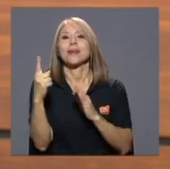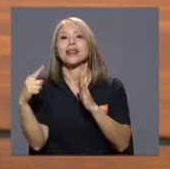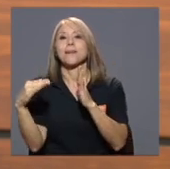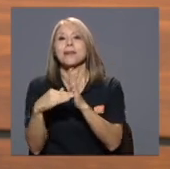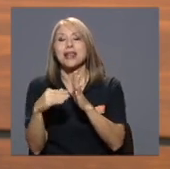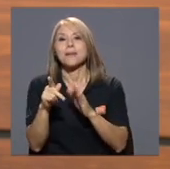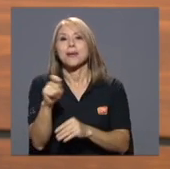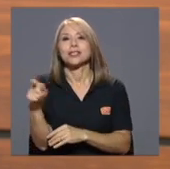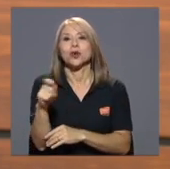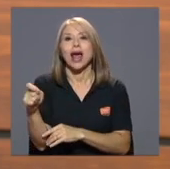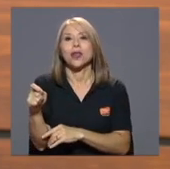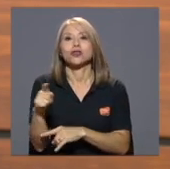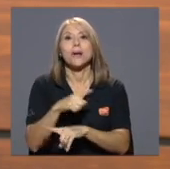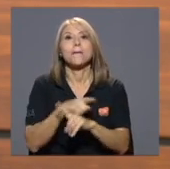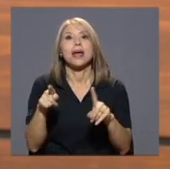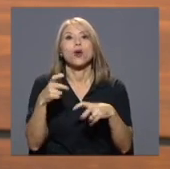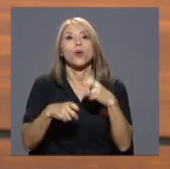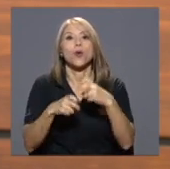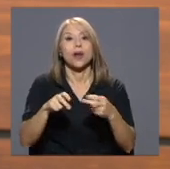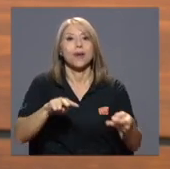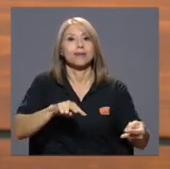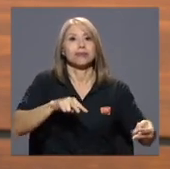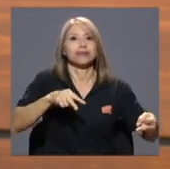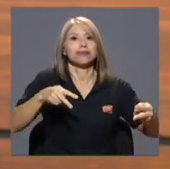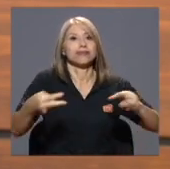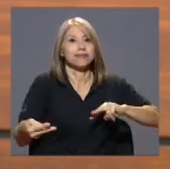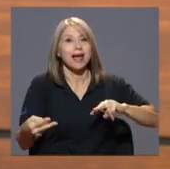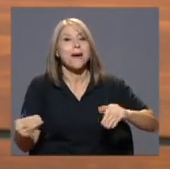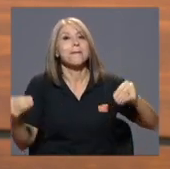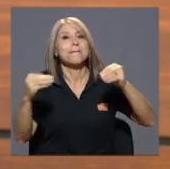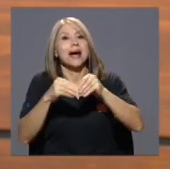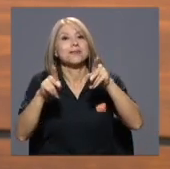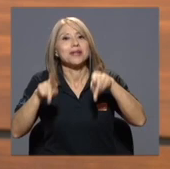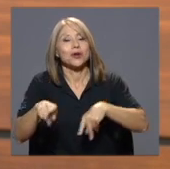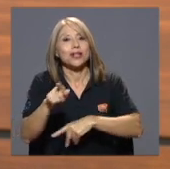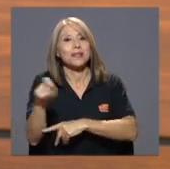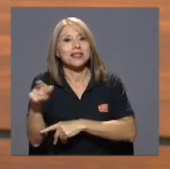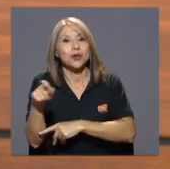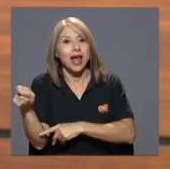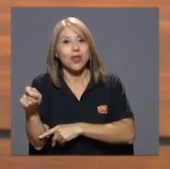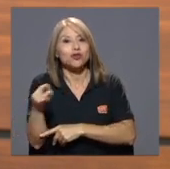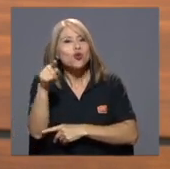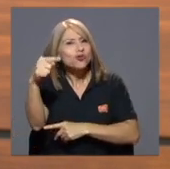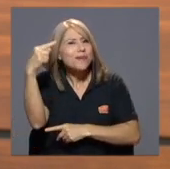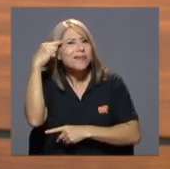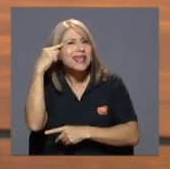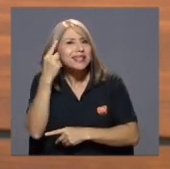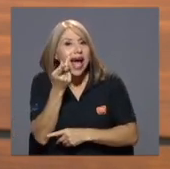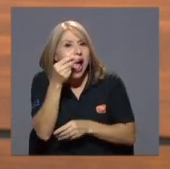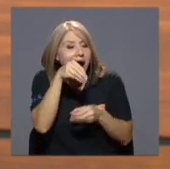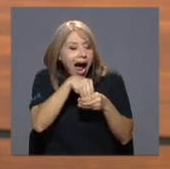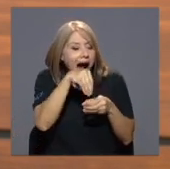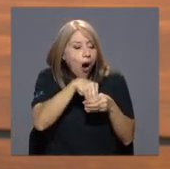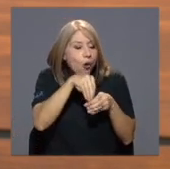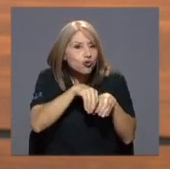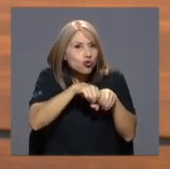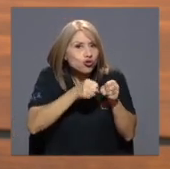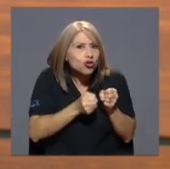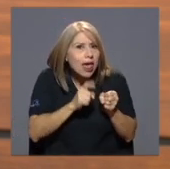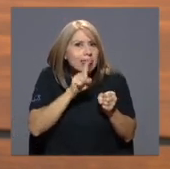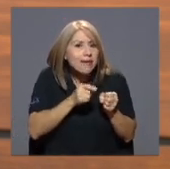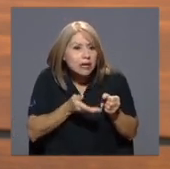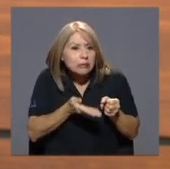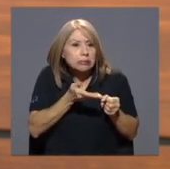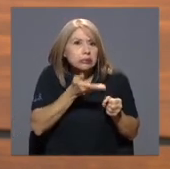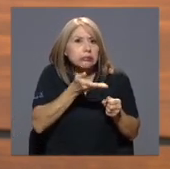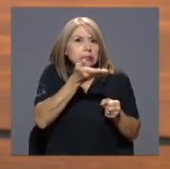más pensionados, si usted hace los cálculos de cuánto tienen que crecer los ahorros para que pueda financiar todas las pensiones,